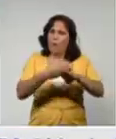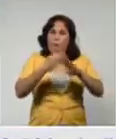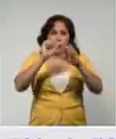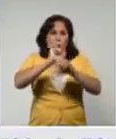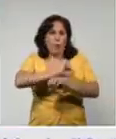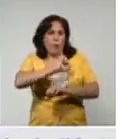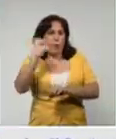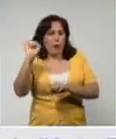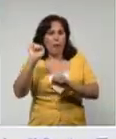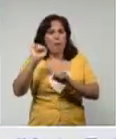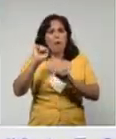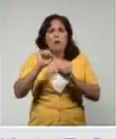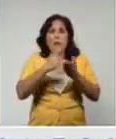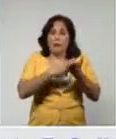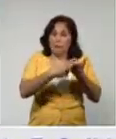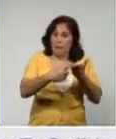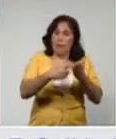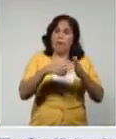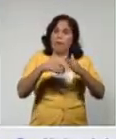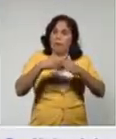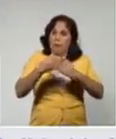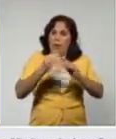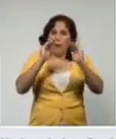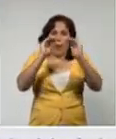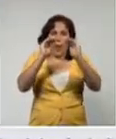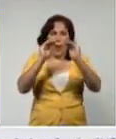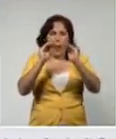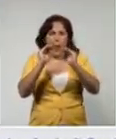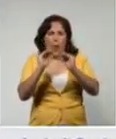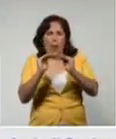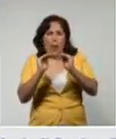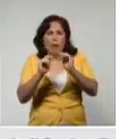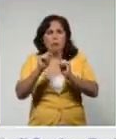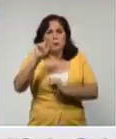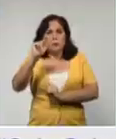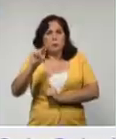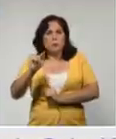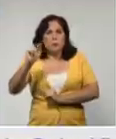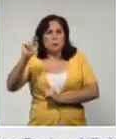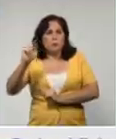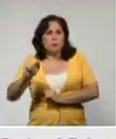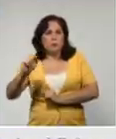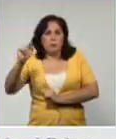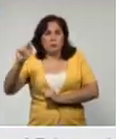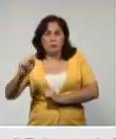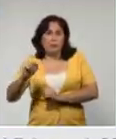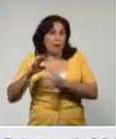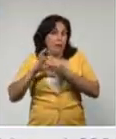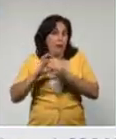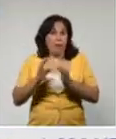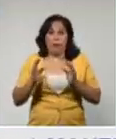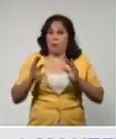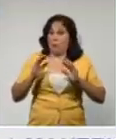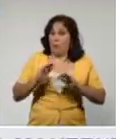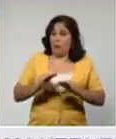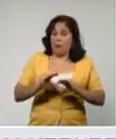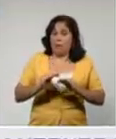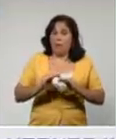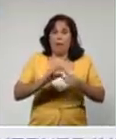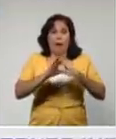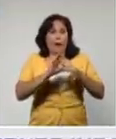de semanas, de días, que estuvimos incluso sin reportar casos graves y una cifra de graves.